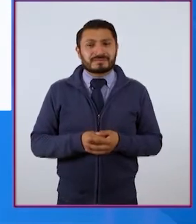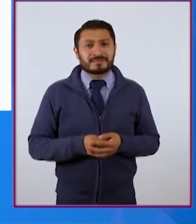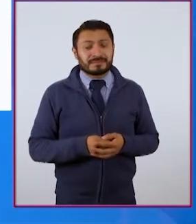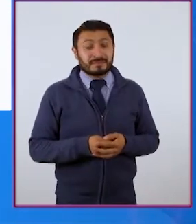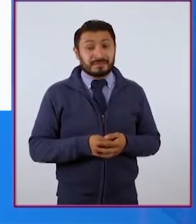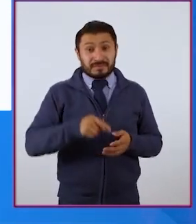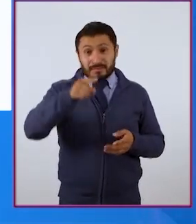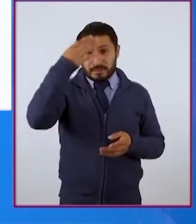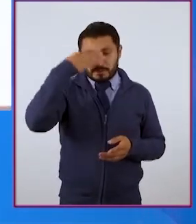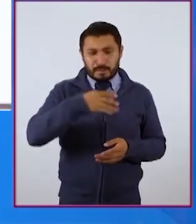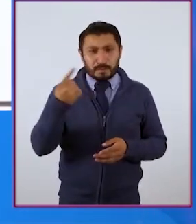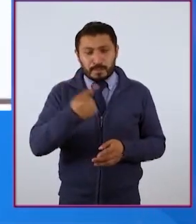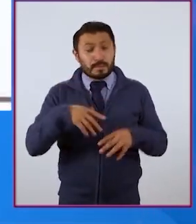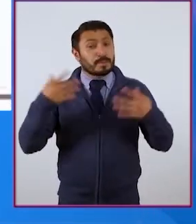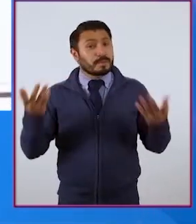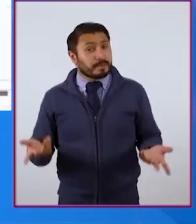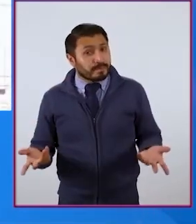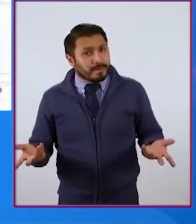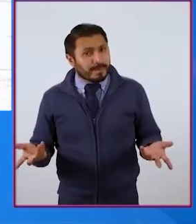¿Sabías que